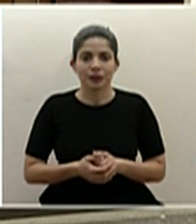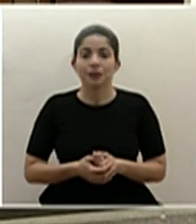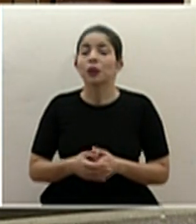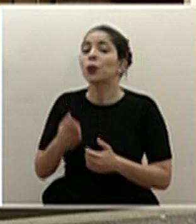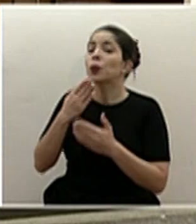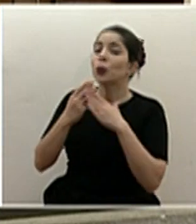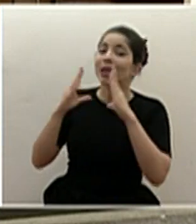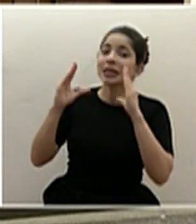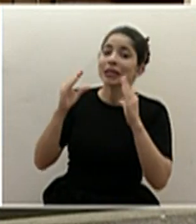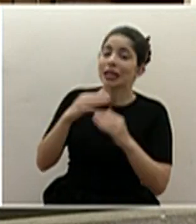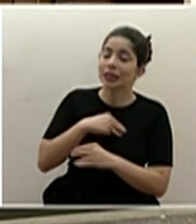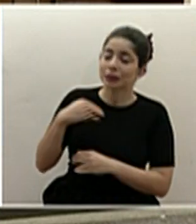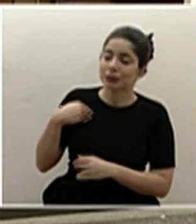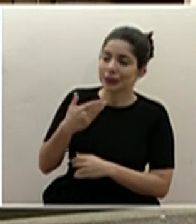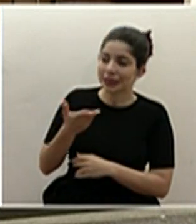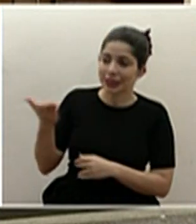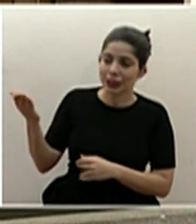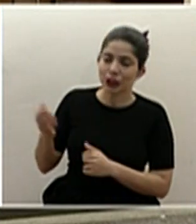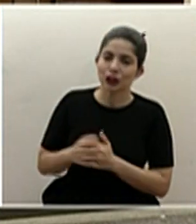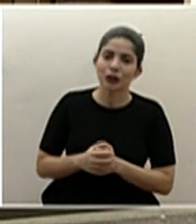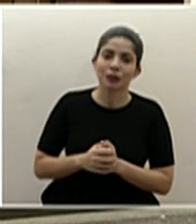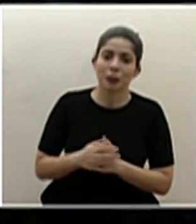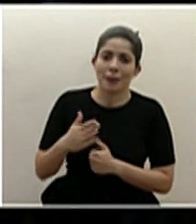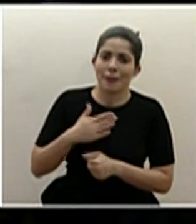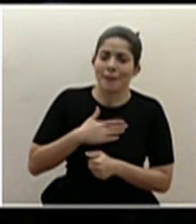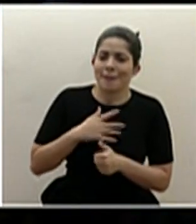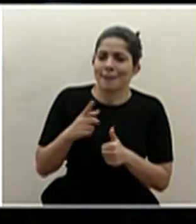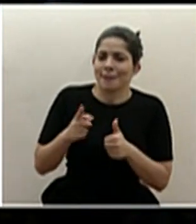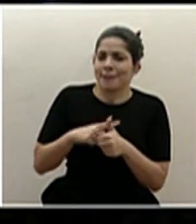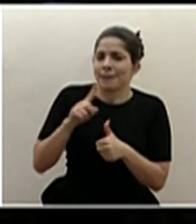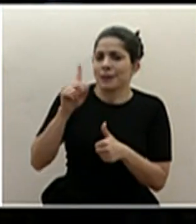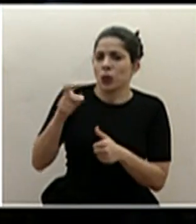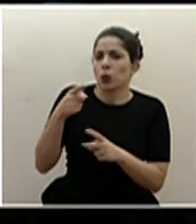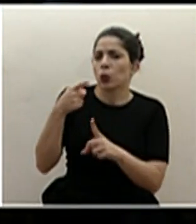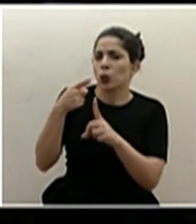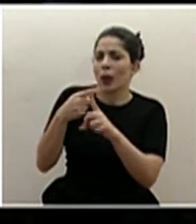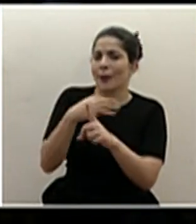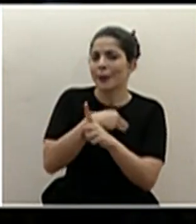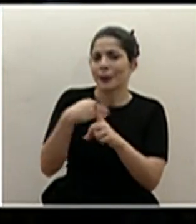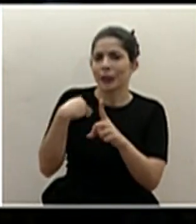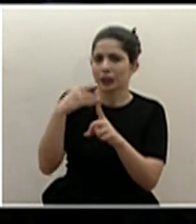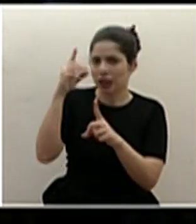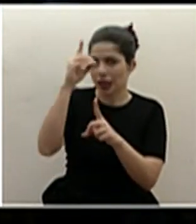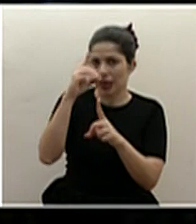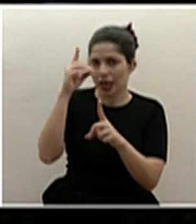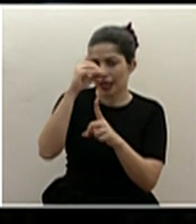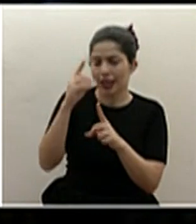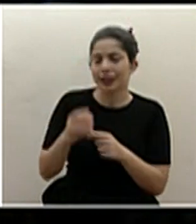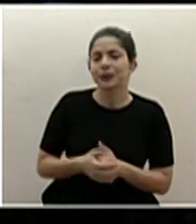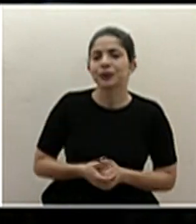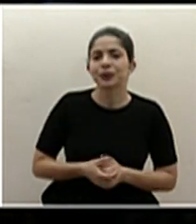Buenas tardes, señores ministros. Mi primera pregunta para el ministro Daniel Salas.